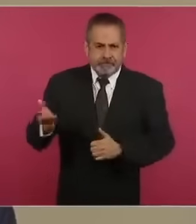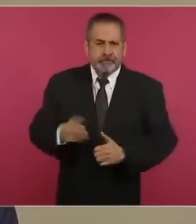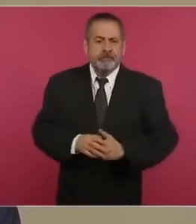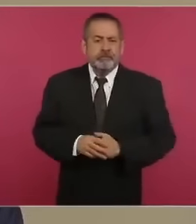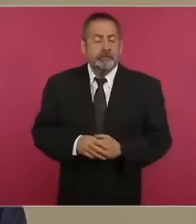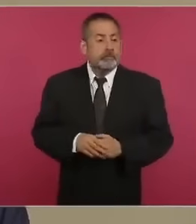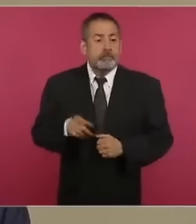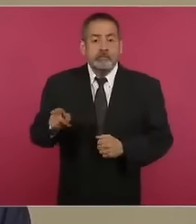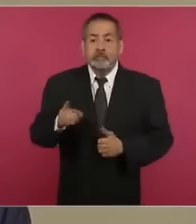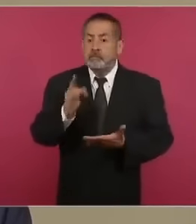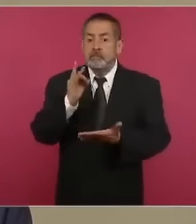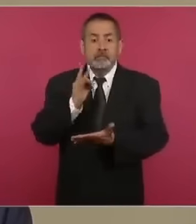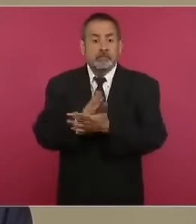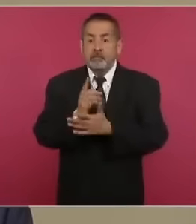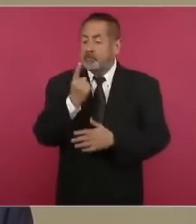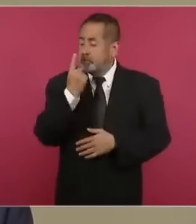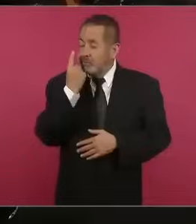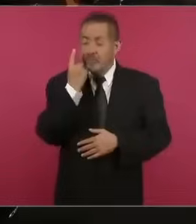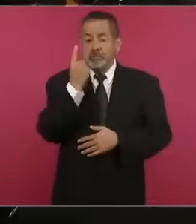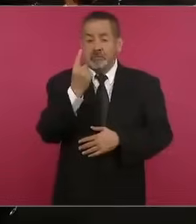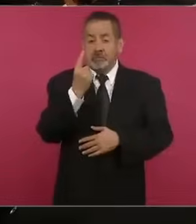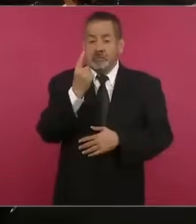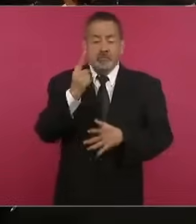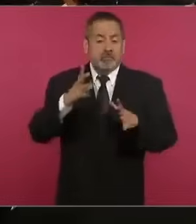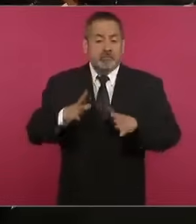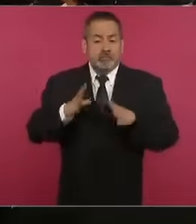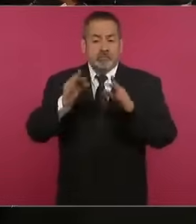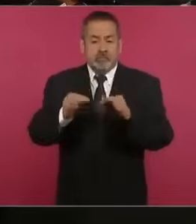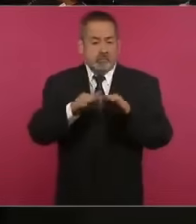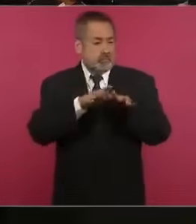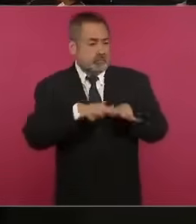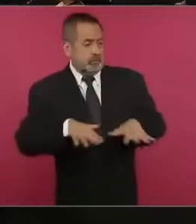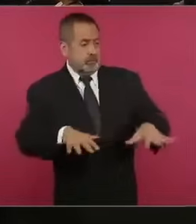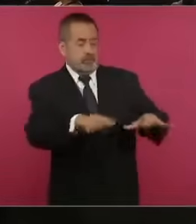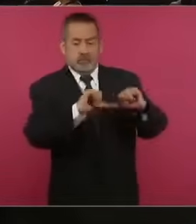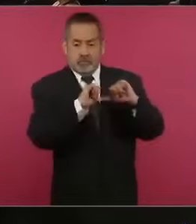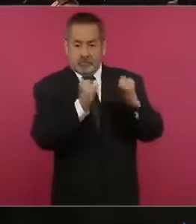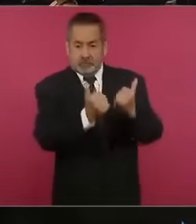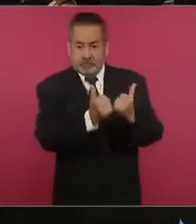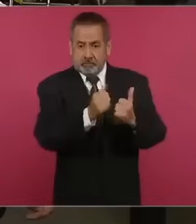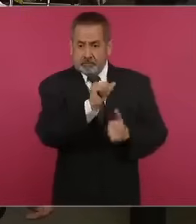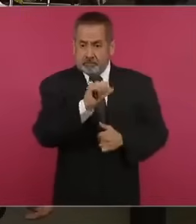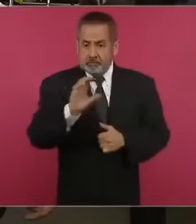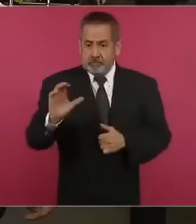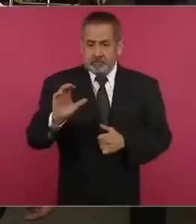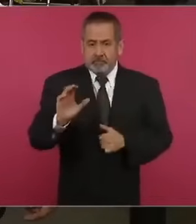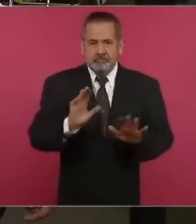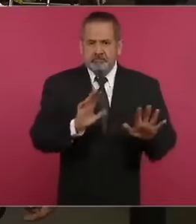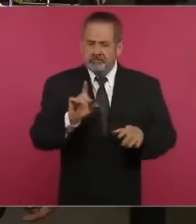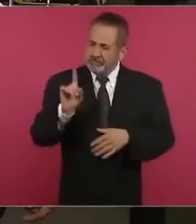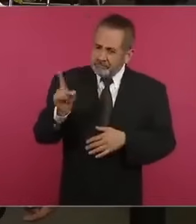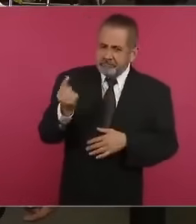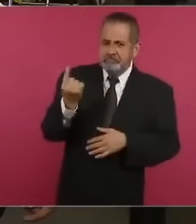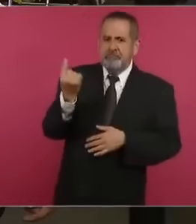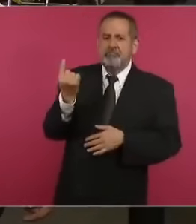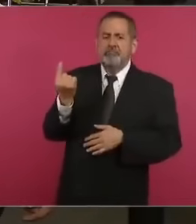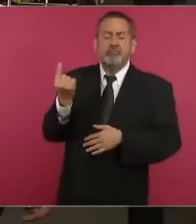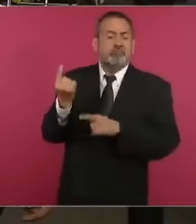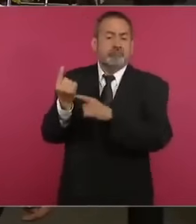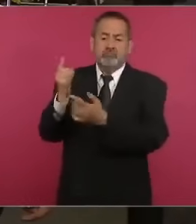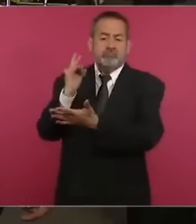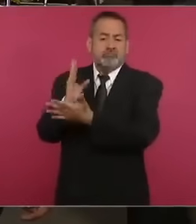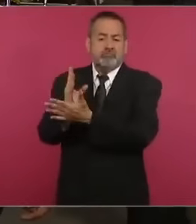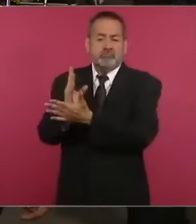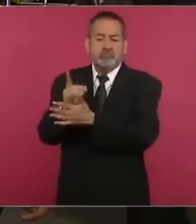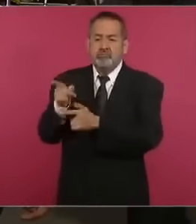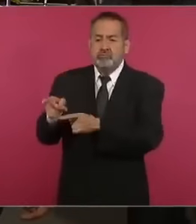Es la única fundación de la sociedad civil en el país con la que tenemos